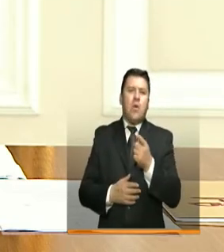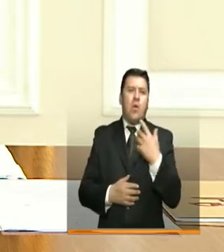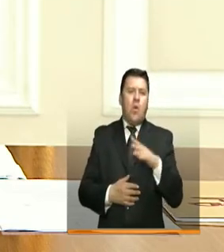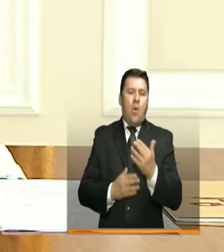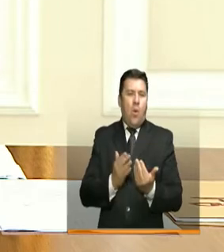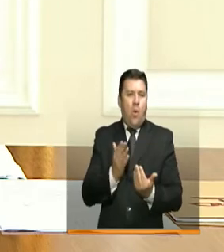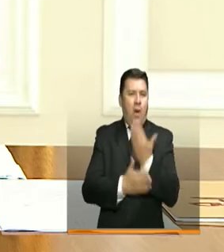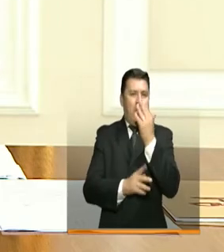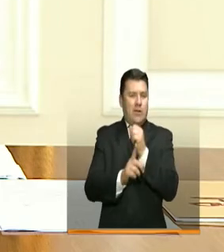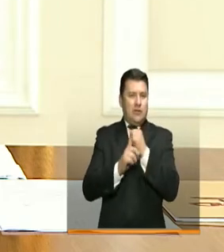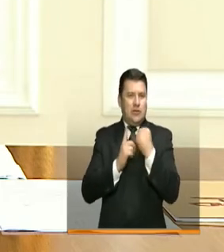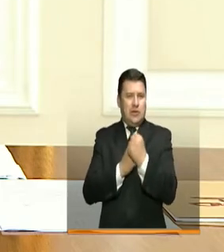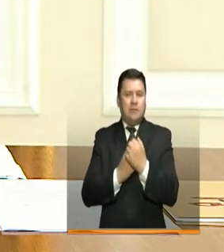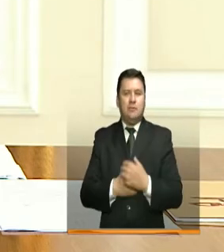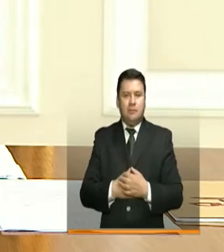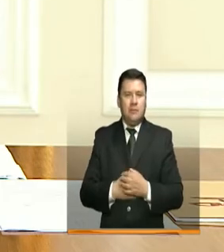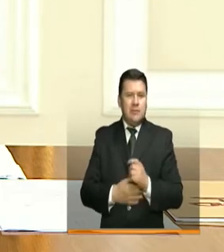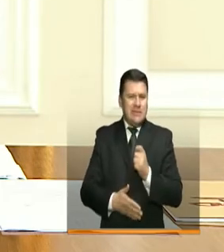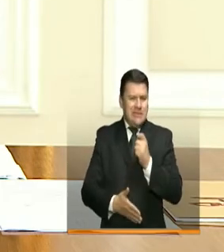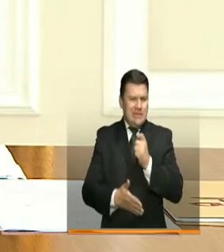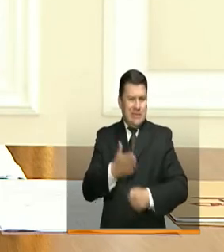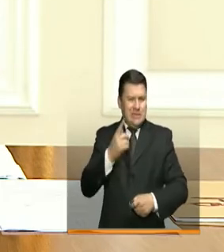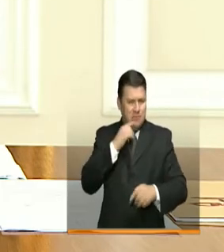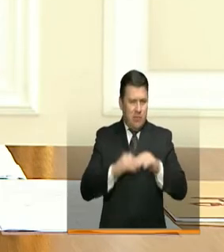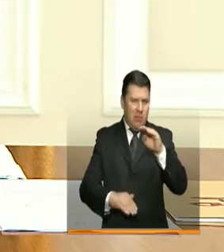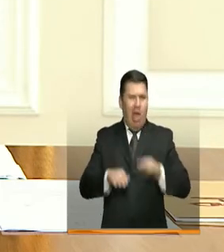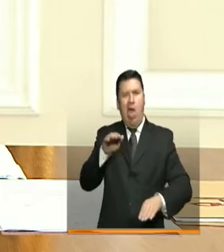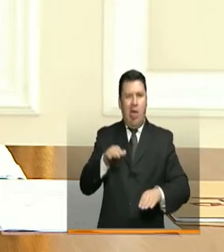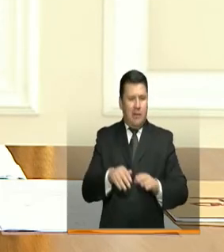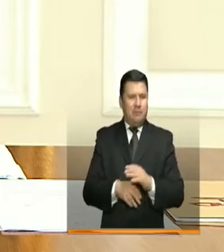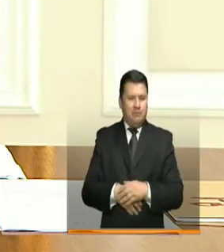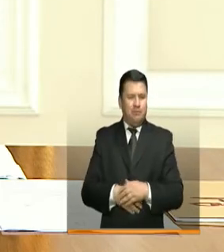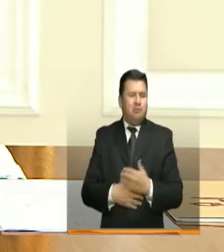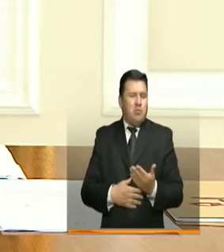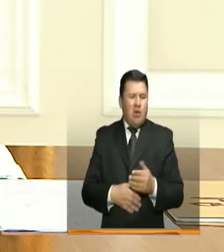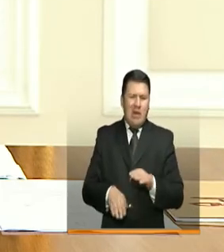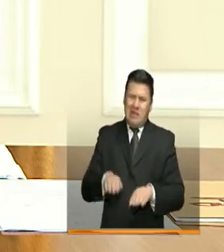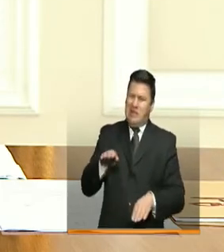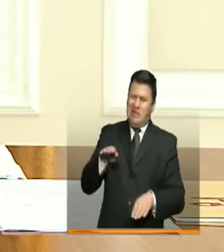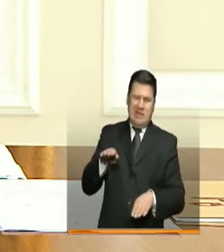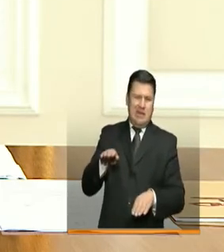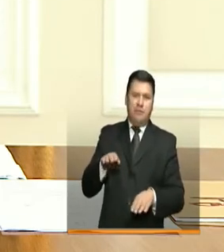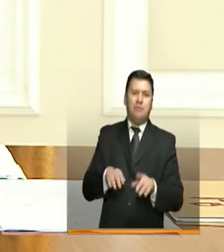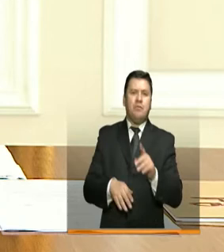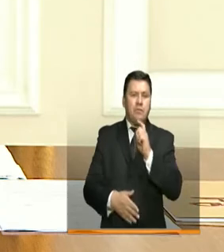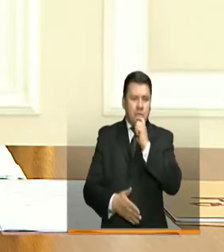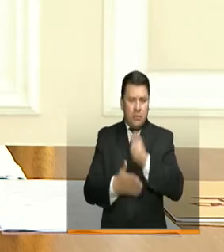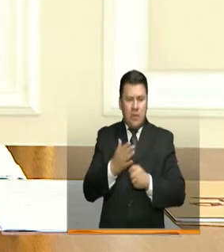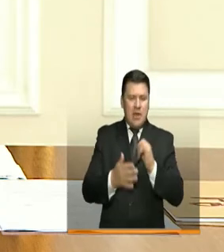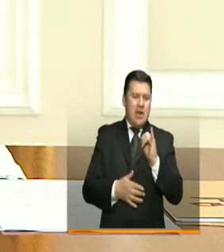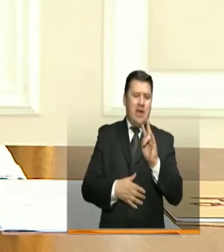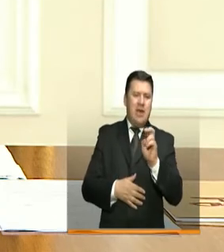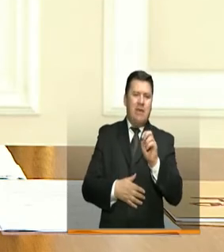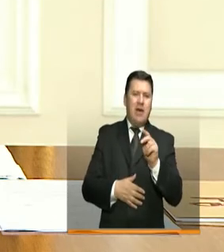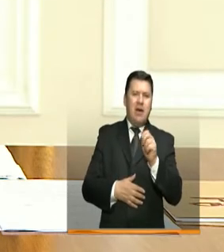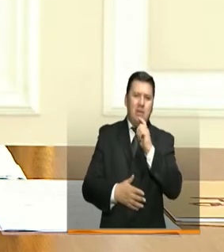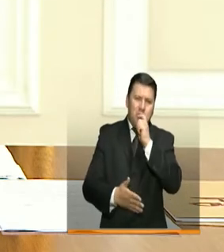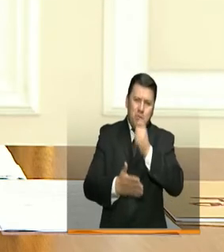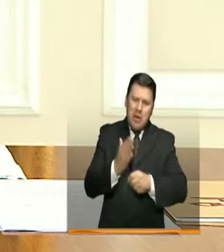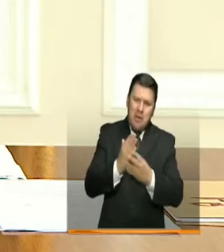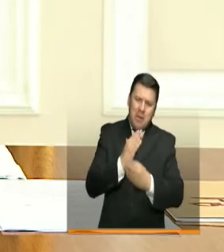gran innovación social, es corregir una inequidad, y es el avance en la devolución del IVA para las familias más